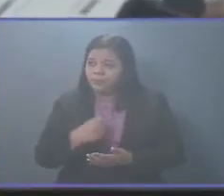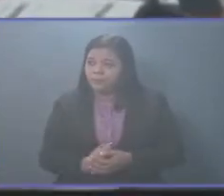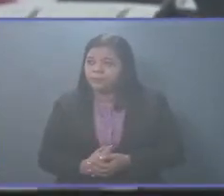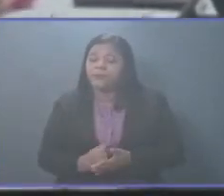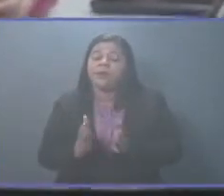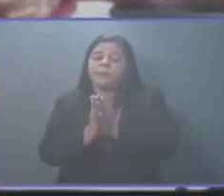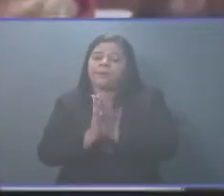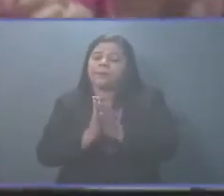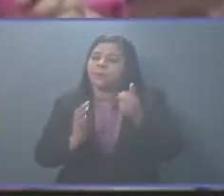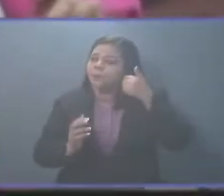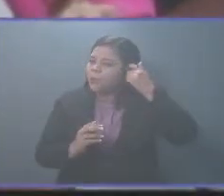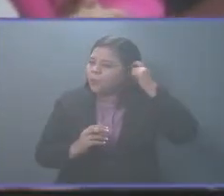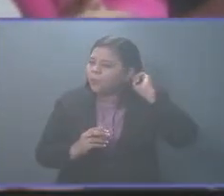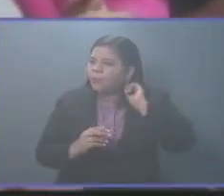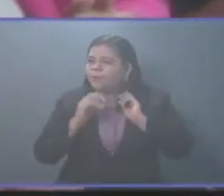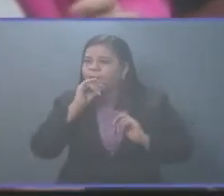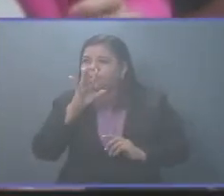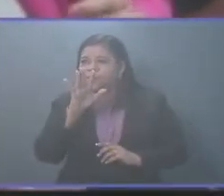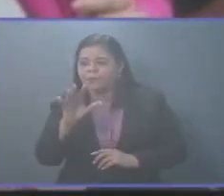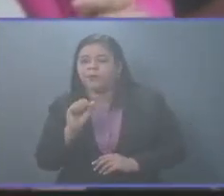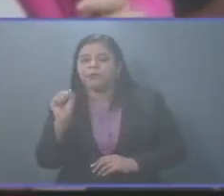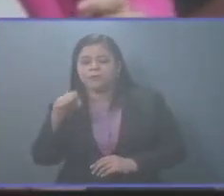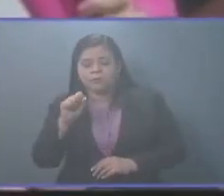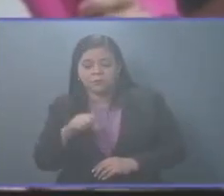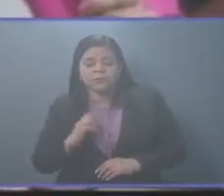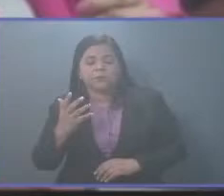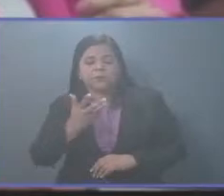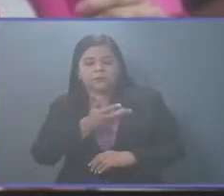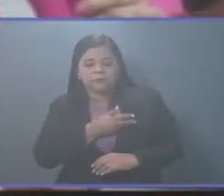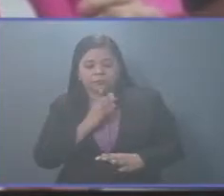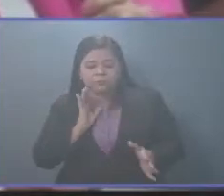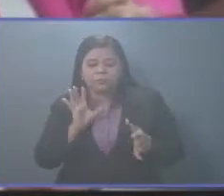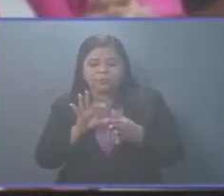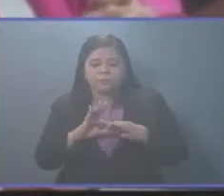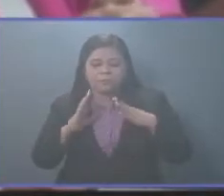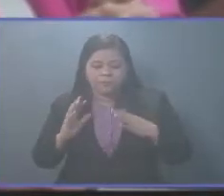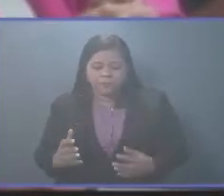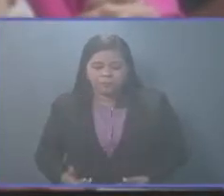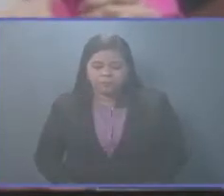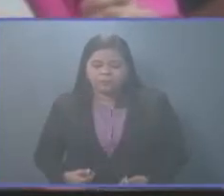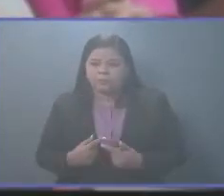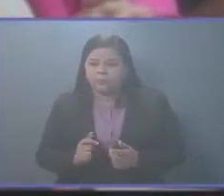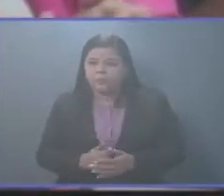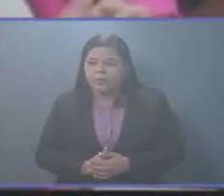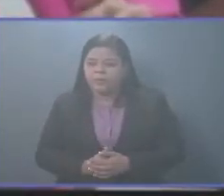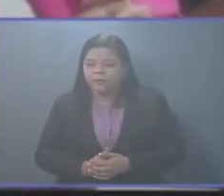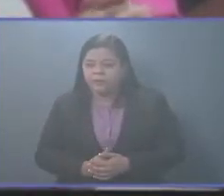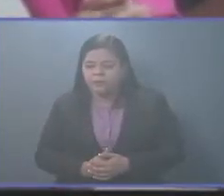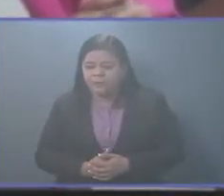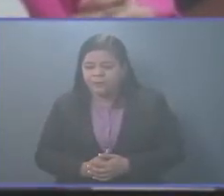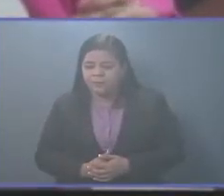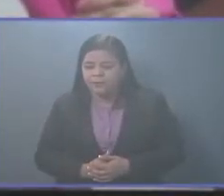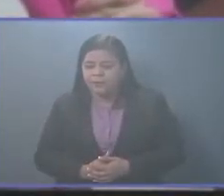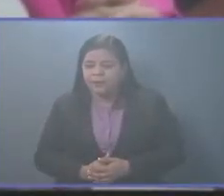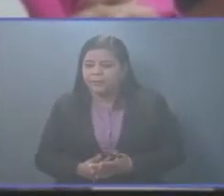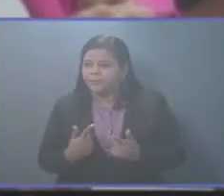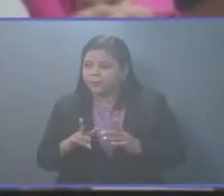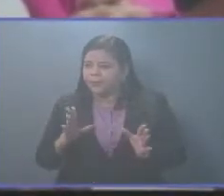informes contar con ustedes en la asamblea, contar también con el ejecutivo, para que cuando consultemos o pidamos la